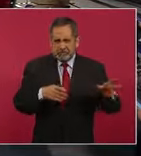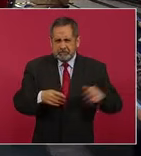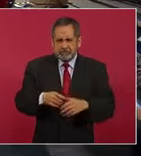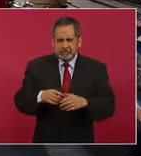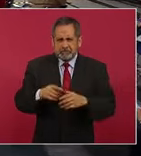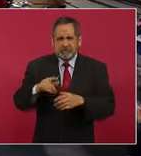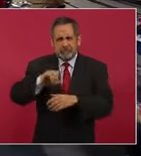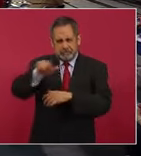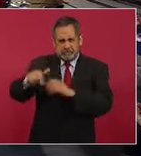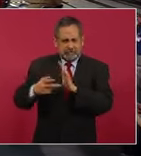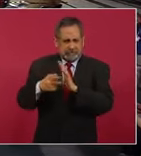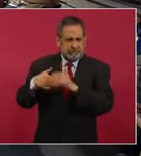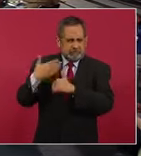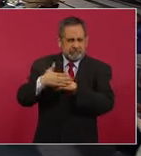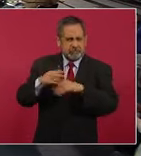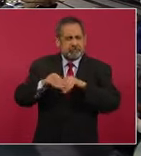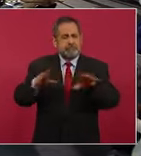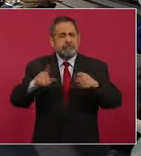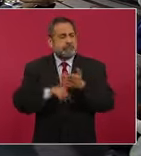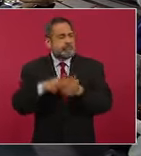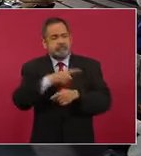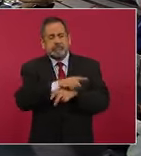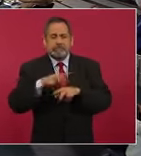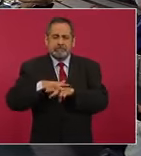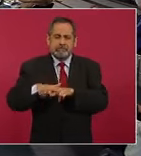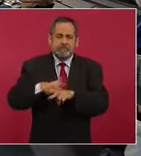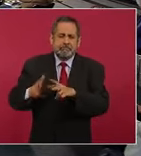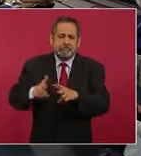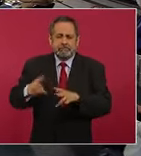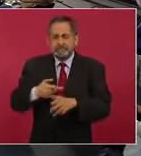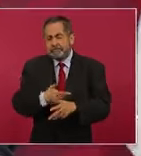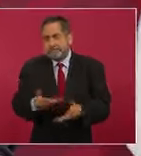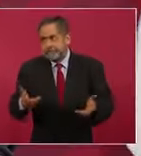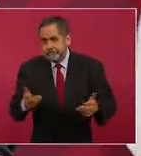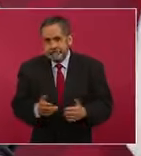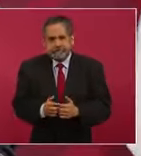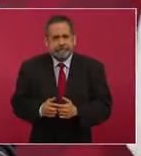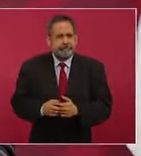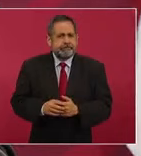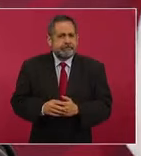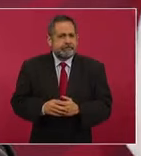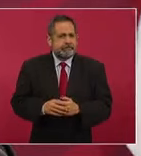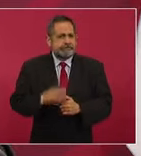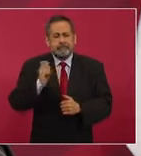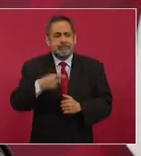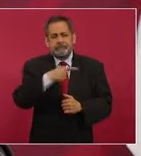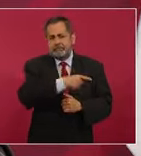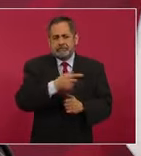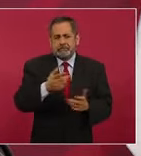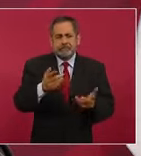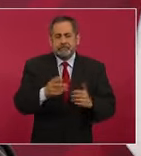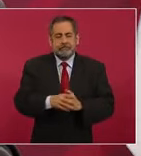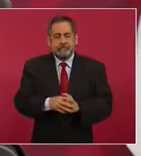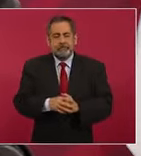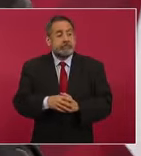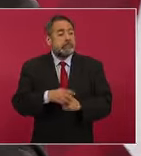a exponer, ¿no? Lo del tren, que pues era,